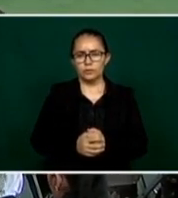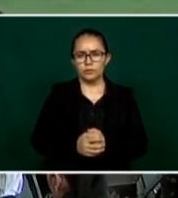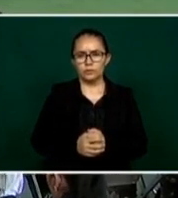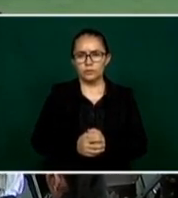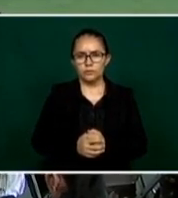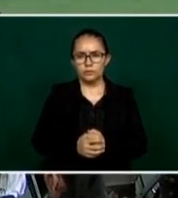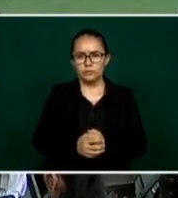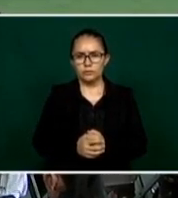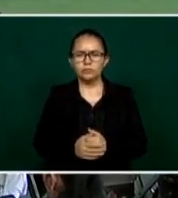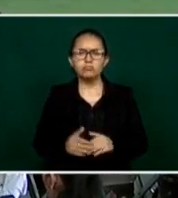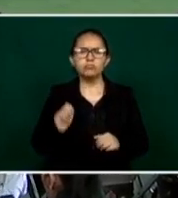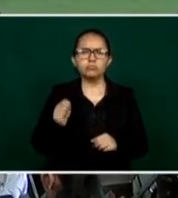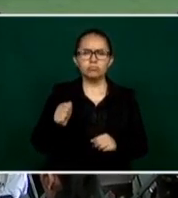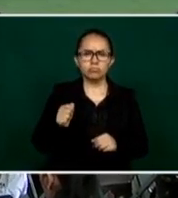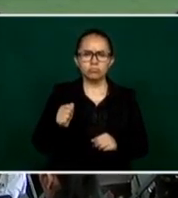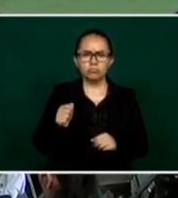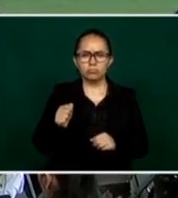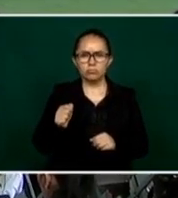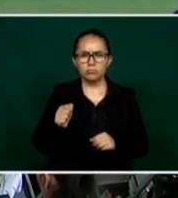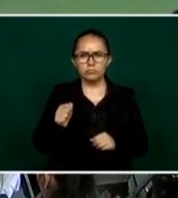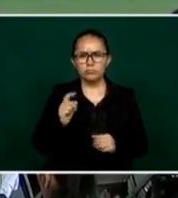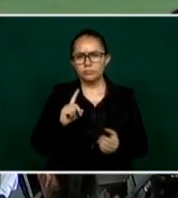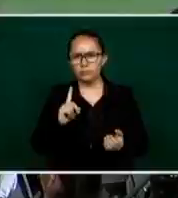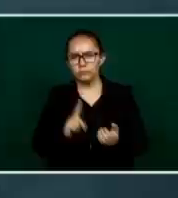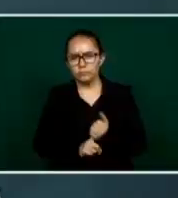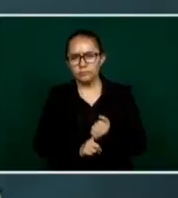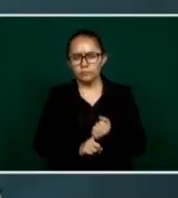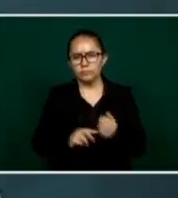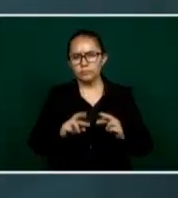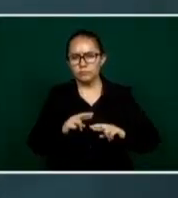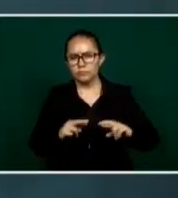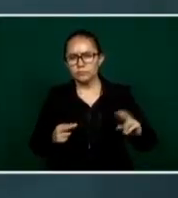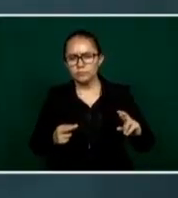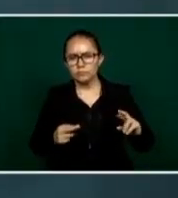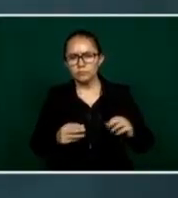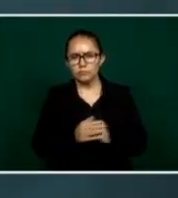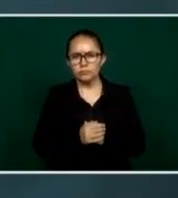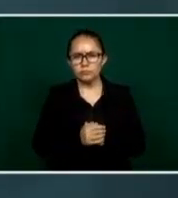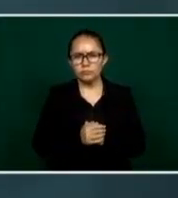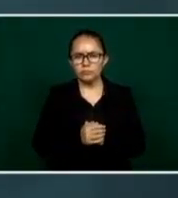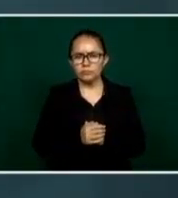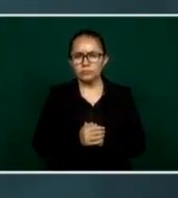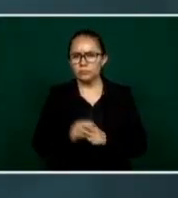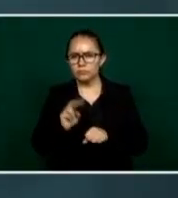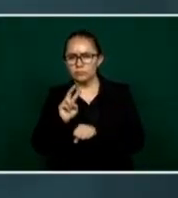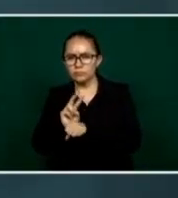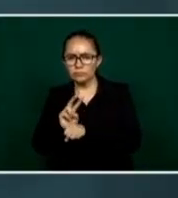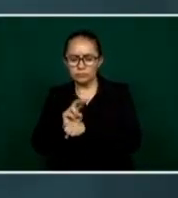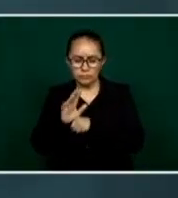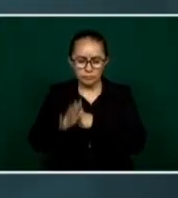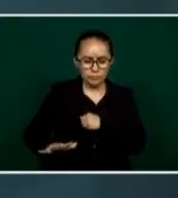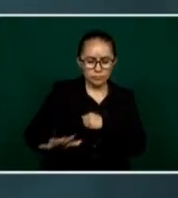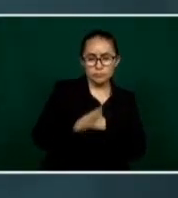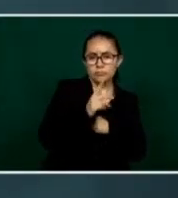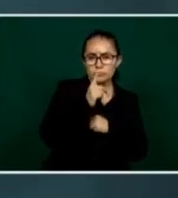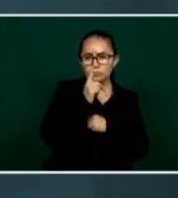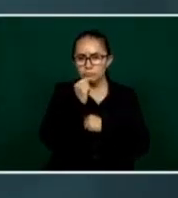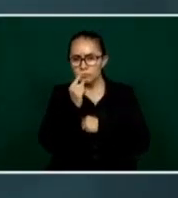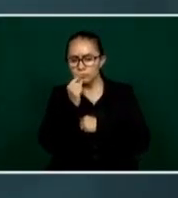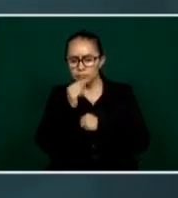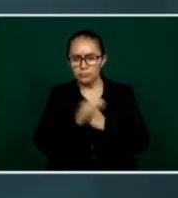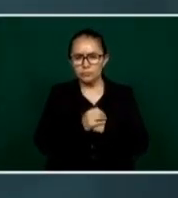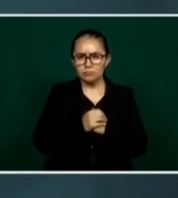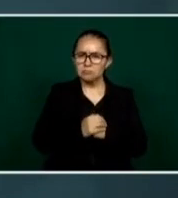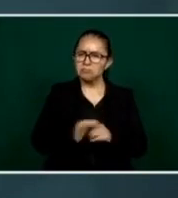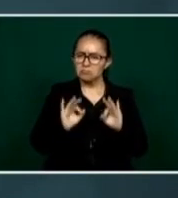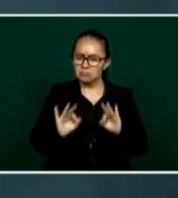Dentro de lo que establecemos como recomendaciones, incrementar la parte de policía. Se ha hecho un